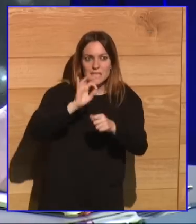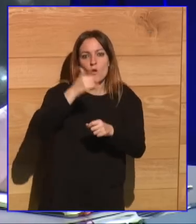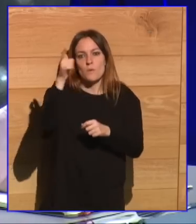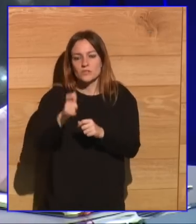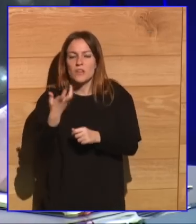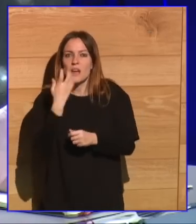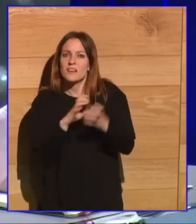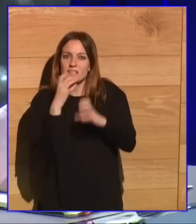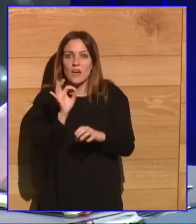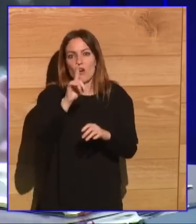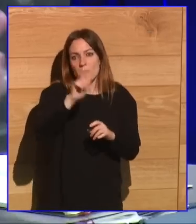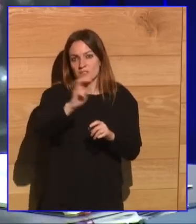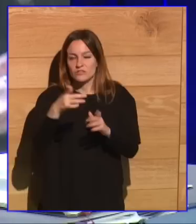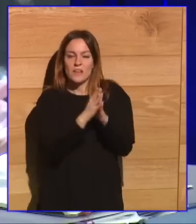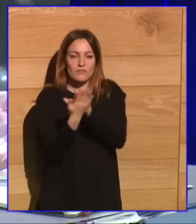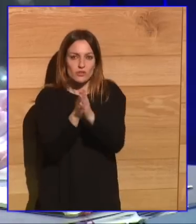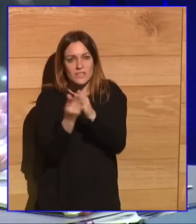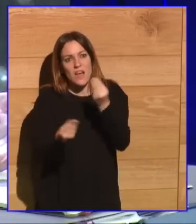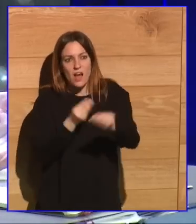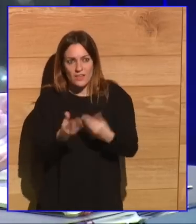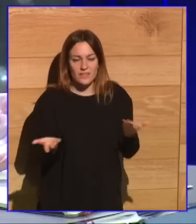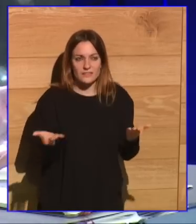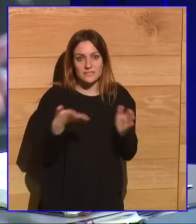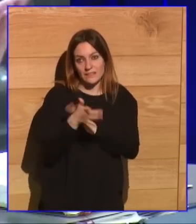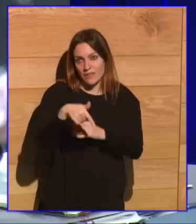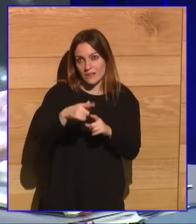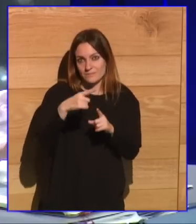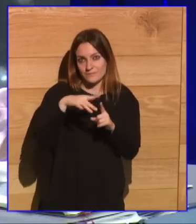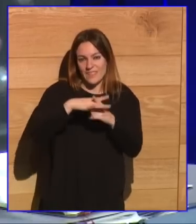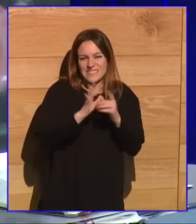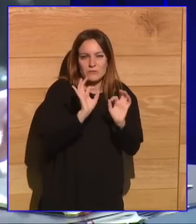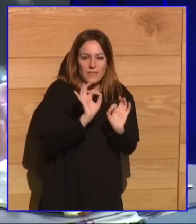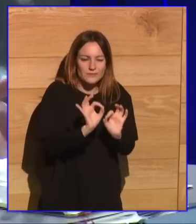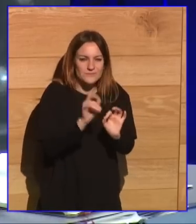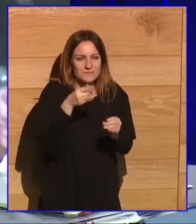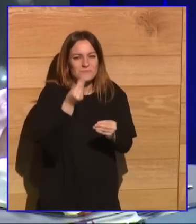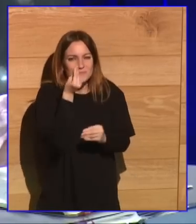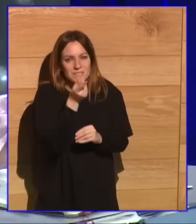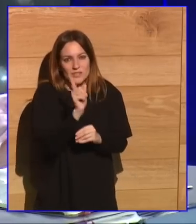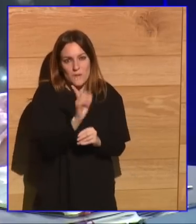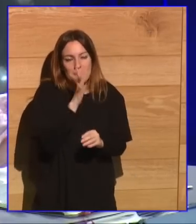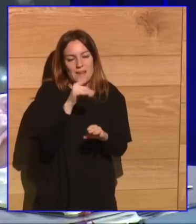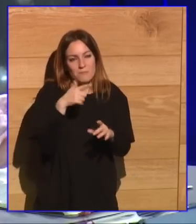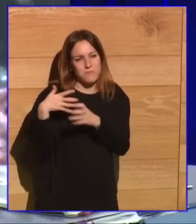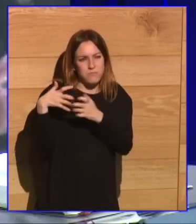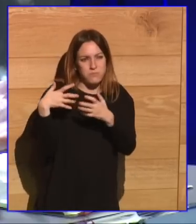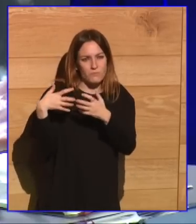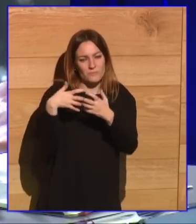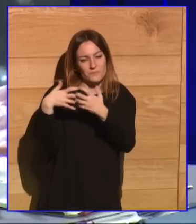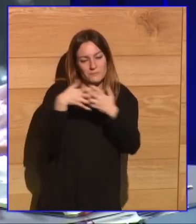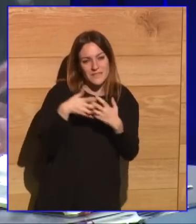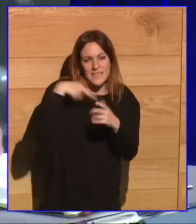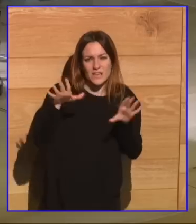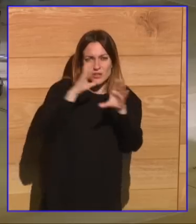y otro haciendo una tortilla, pues seguramente no son las mejores condiciones para ver una escena que es una batalla nocturna y que está